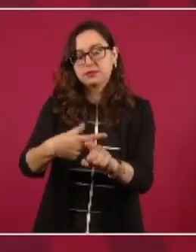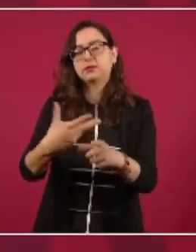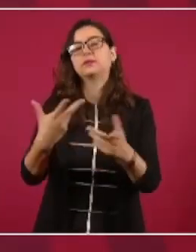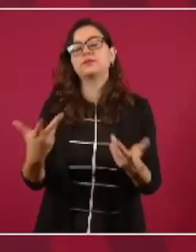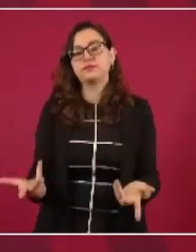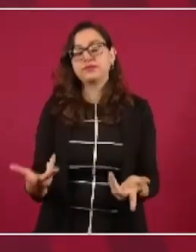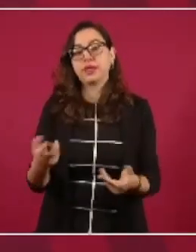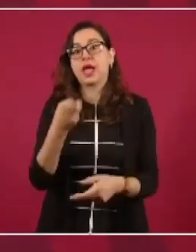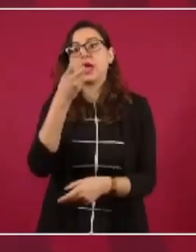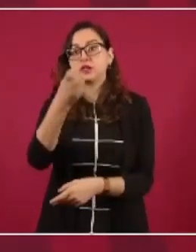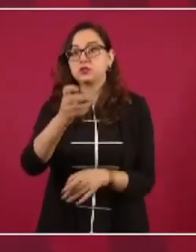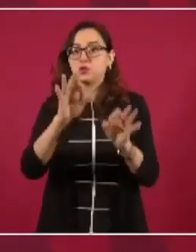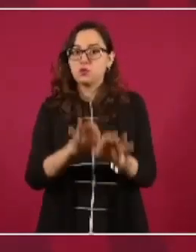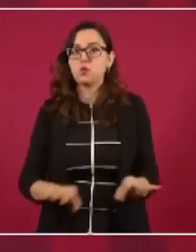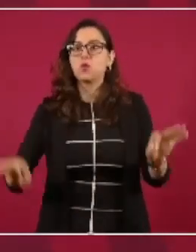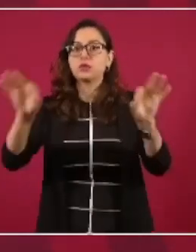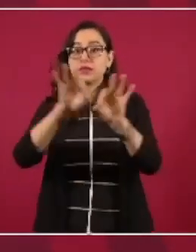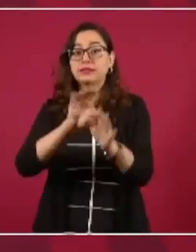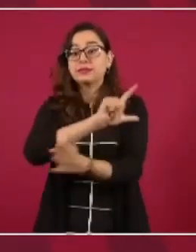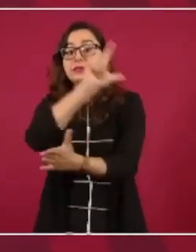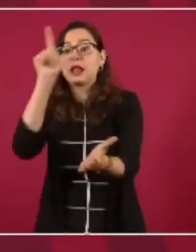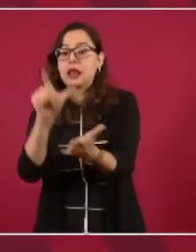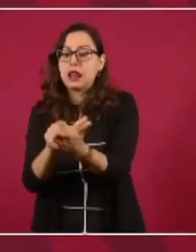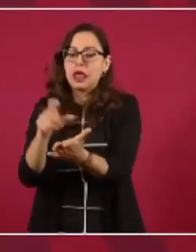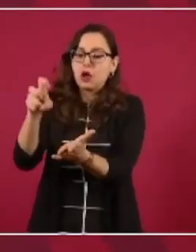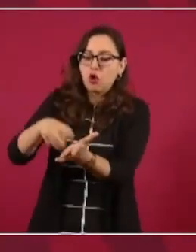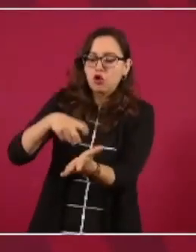sin violar la Constitución.